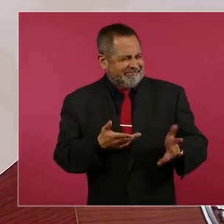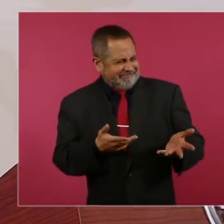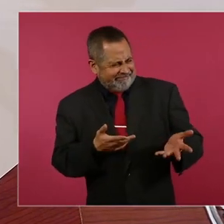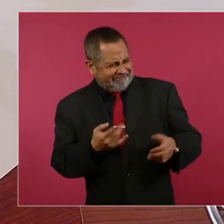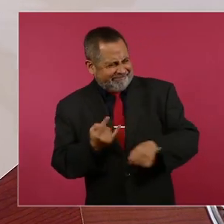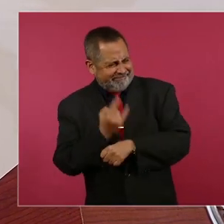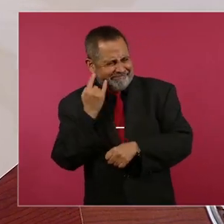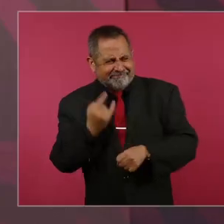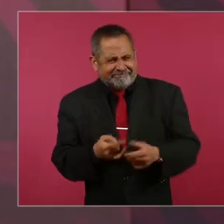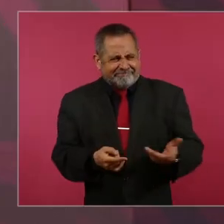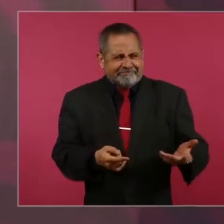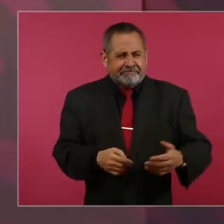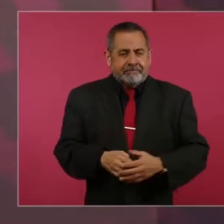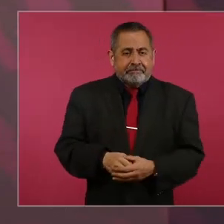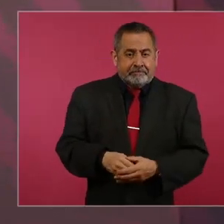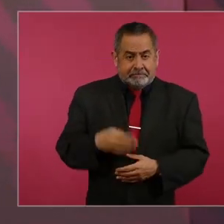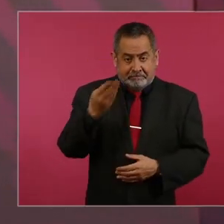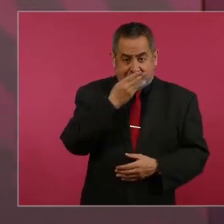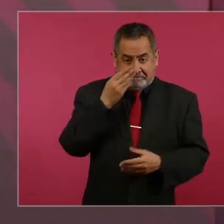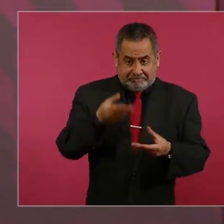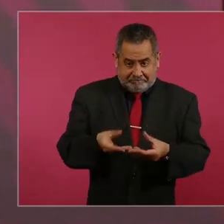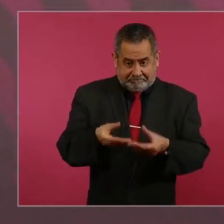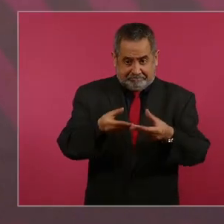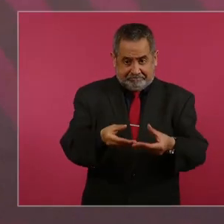con la Biblia.